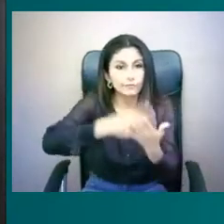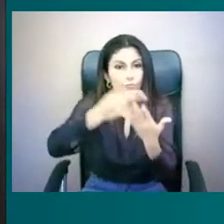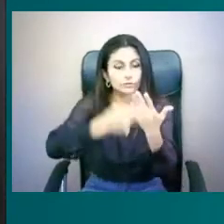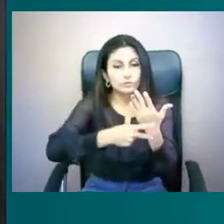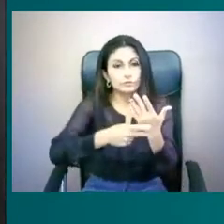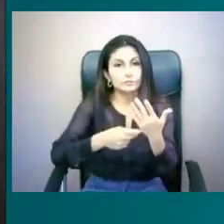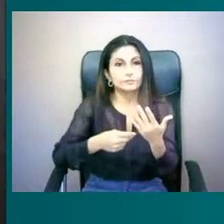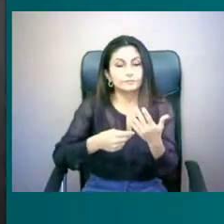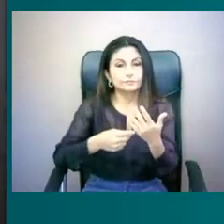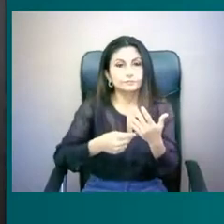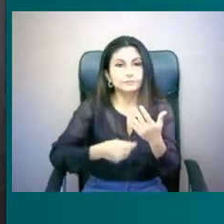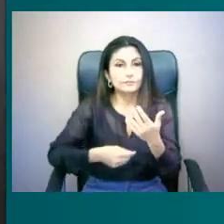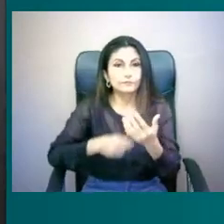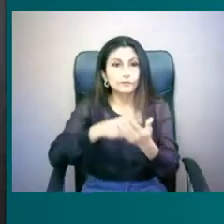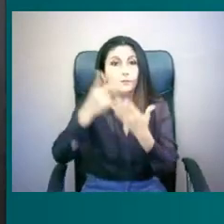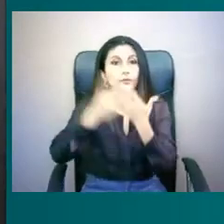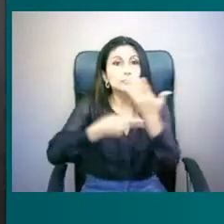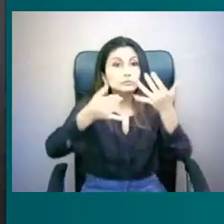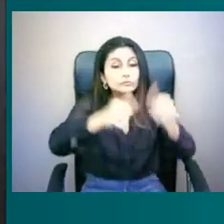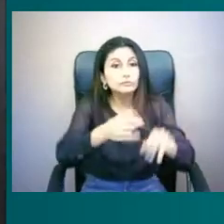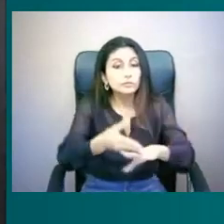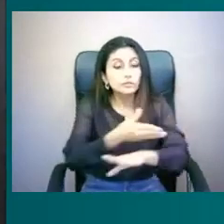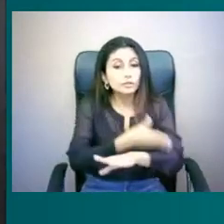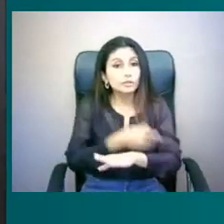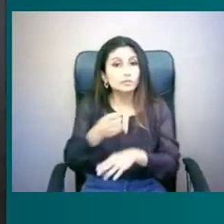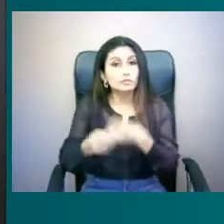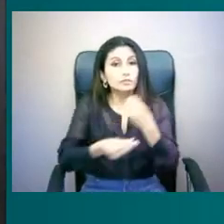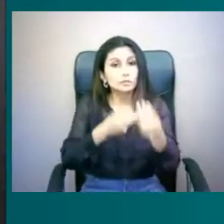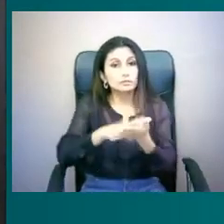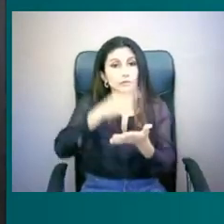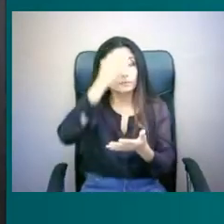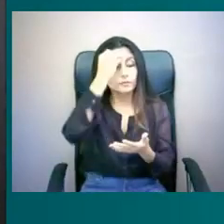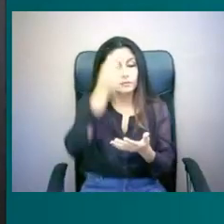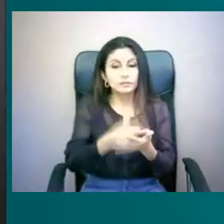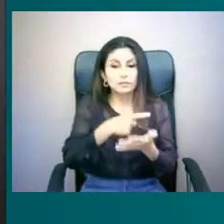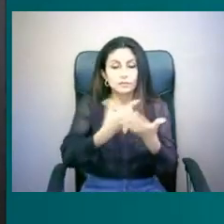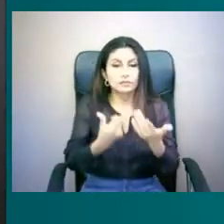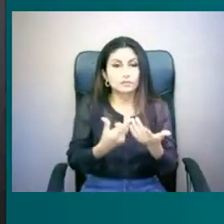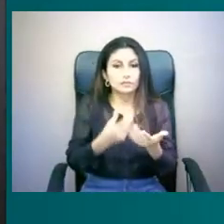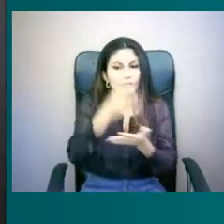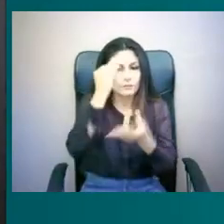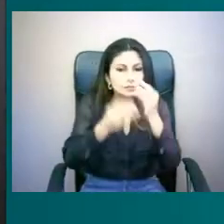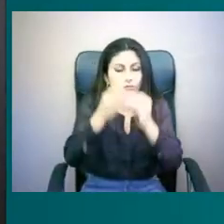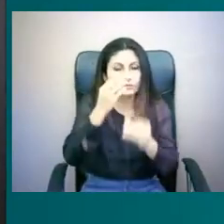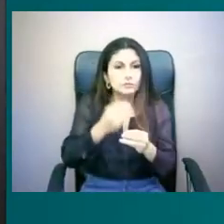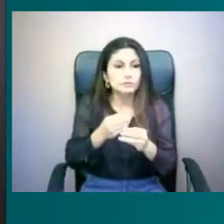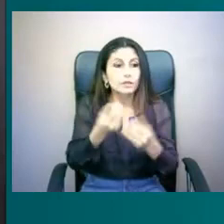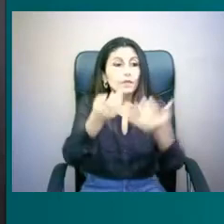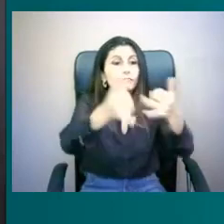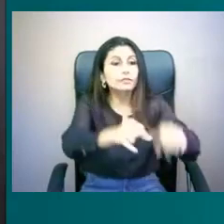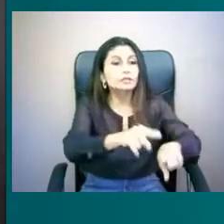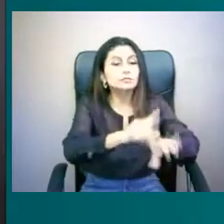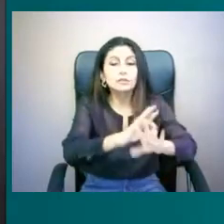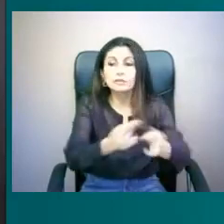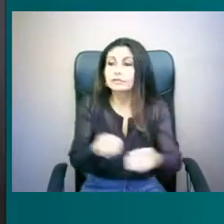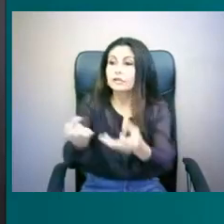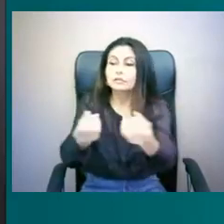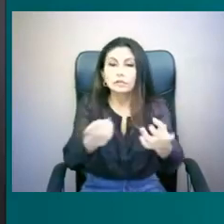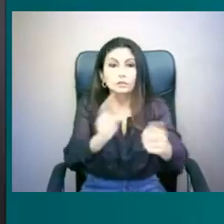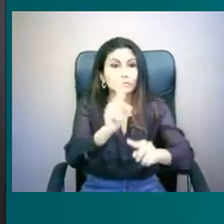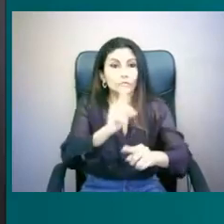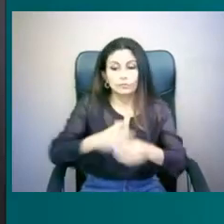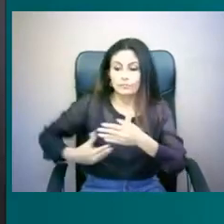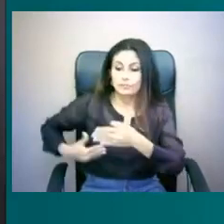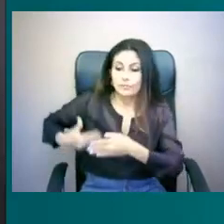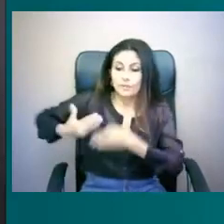y es que el levantamiento al final no resulta muy productivo. Las lecciones aprendidas deberían de ser un concepto que se levante, un insumo que se levante a